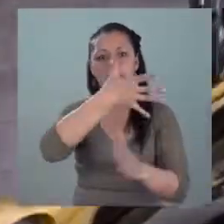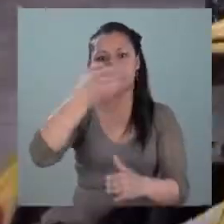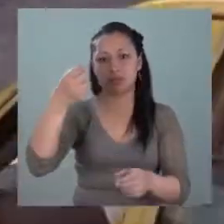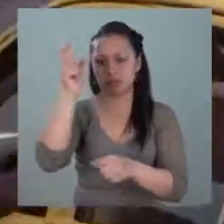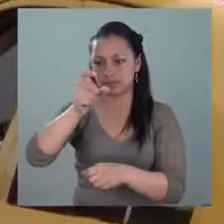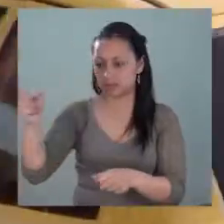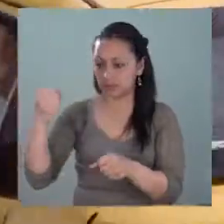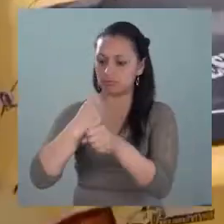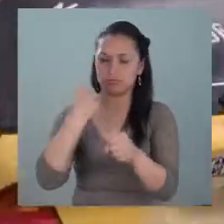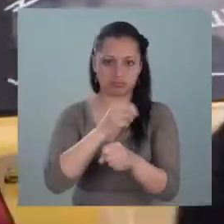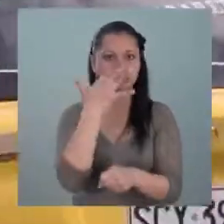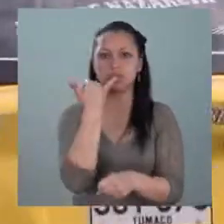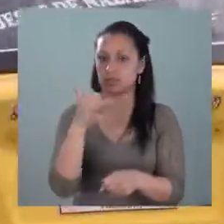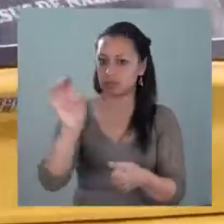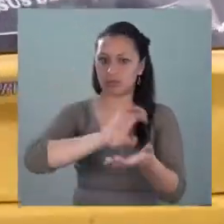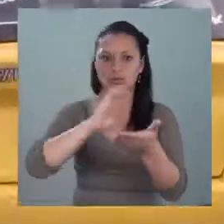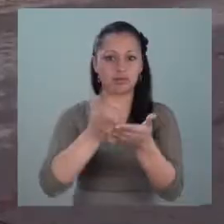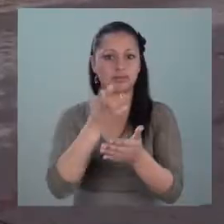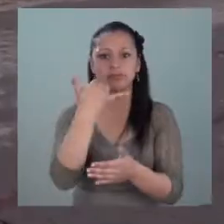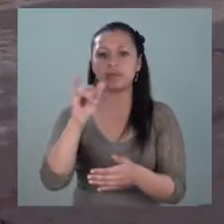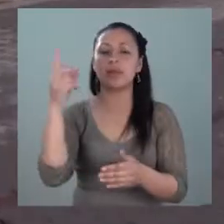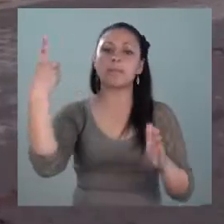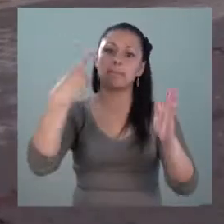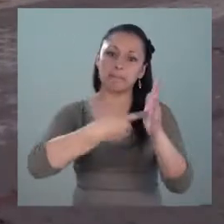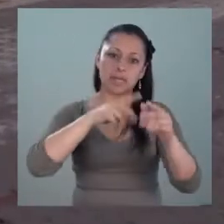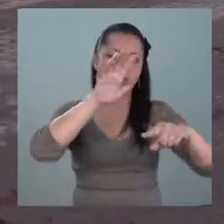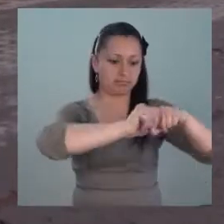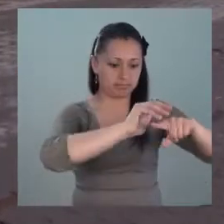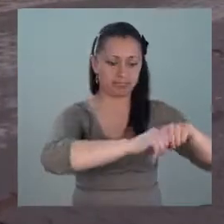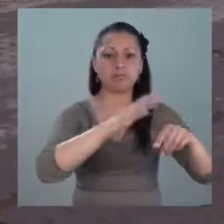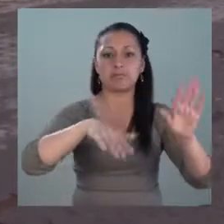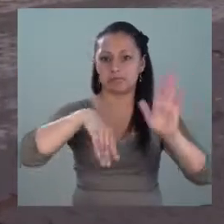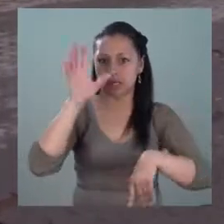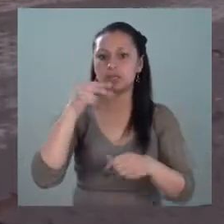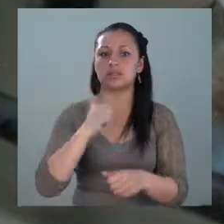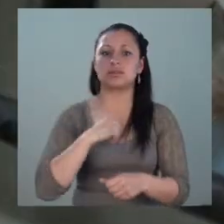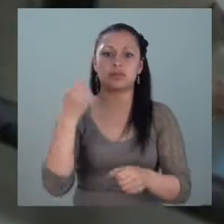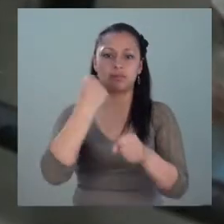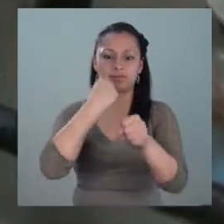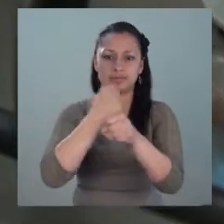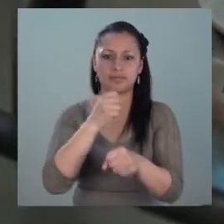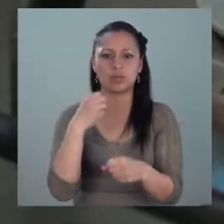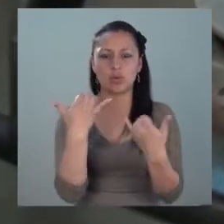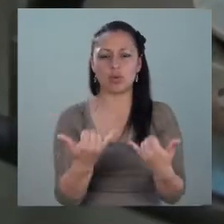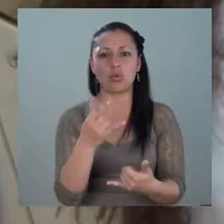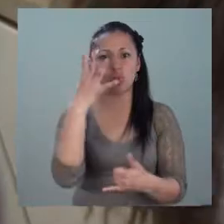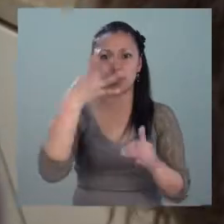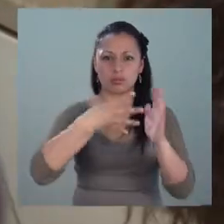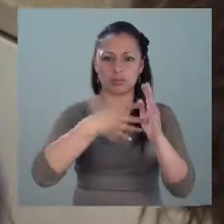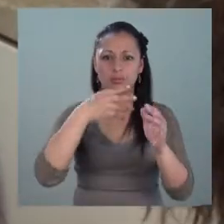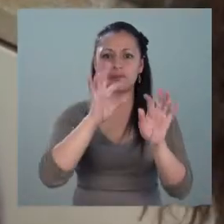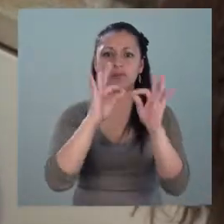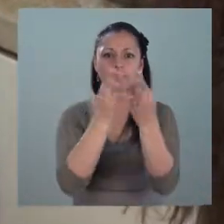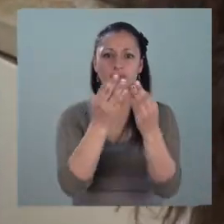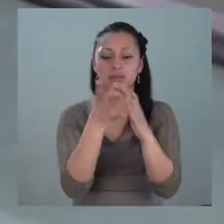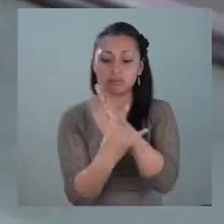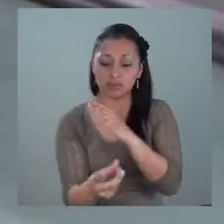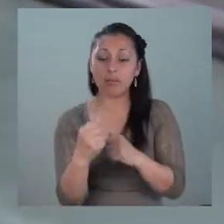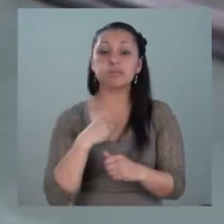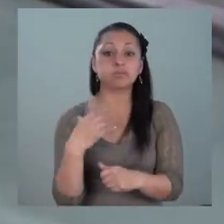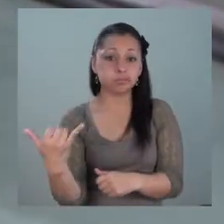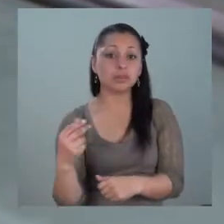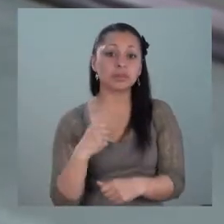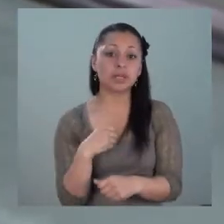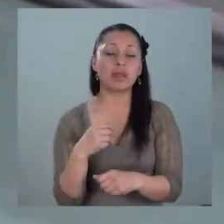1.500 tumaqueños, hay 1.000 cupos más. Hoy hay 4.000 familias pobres que cuentan